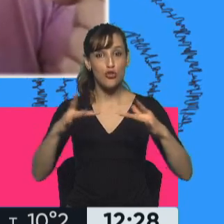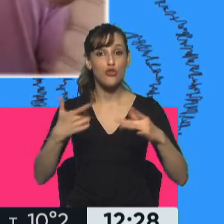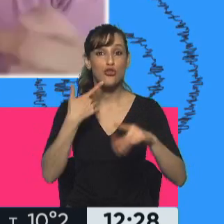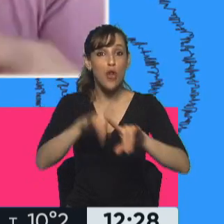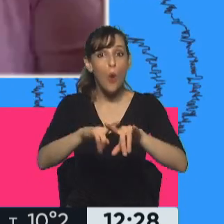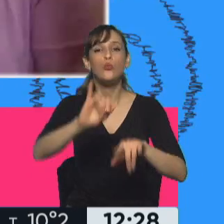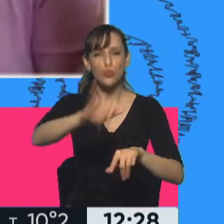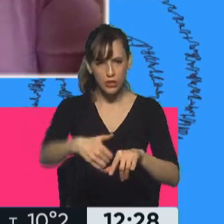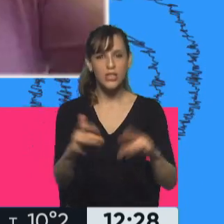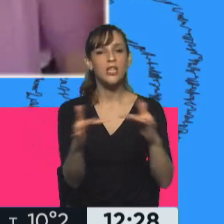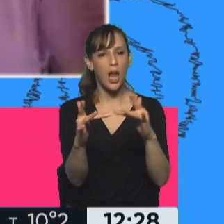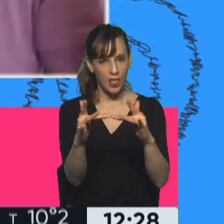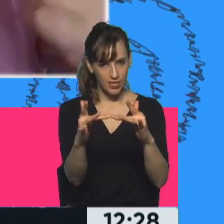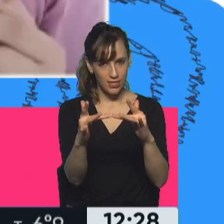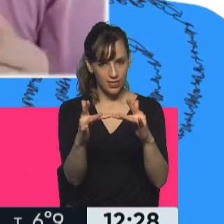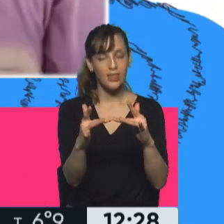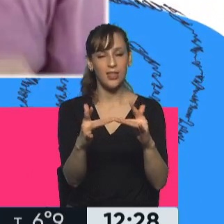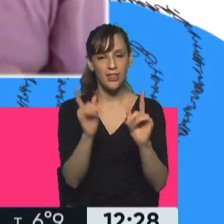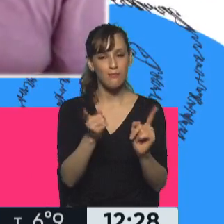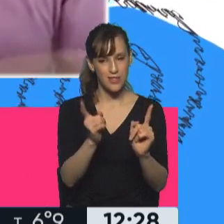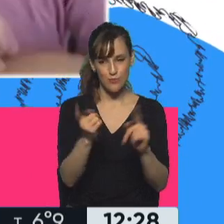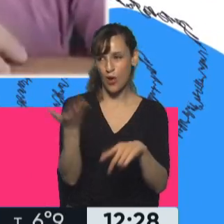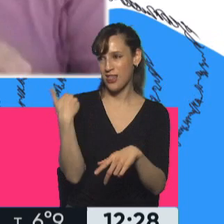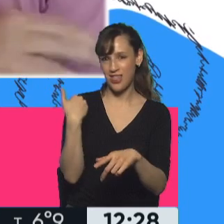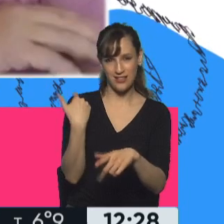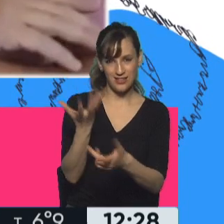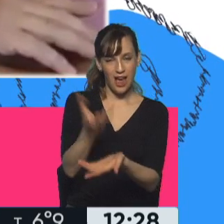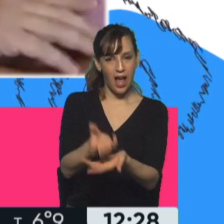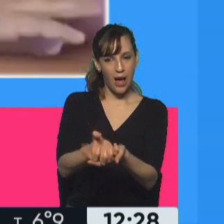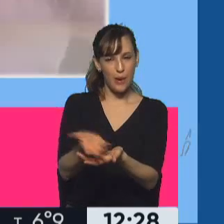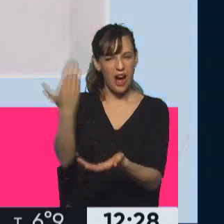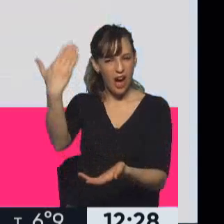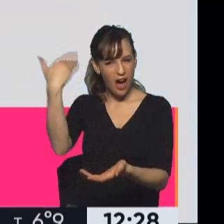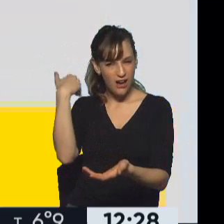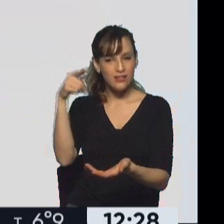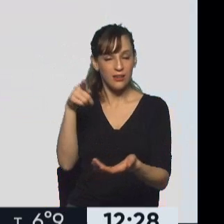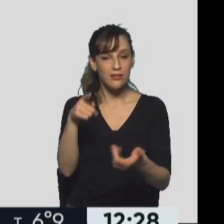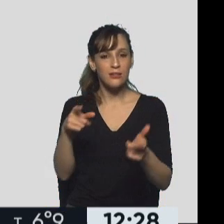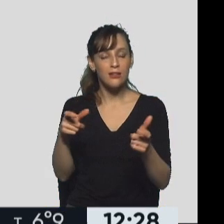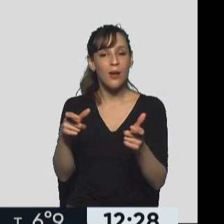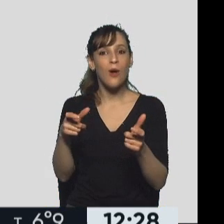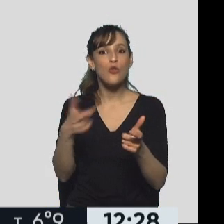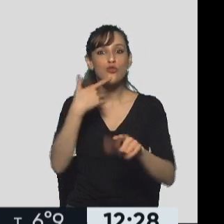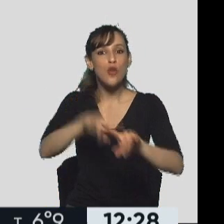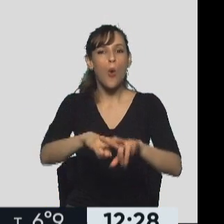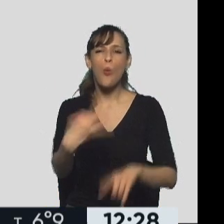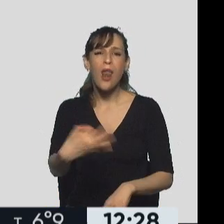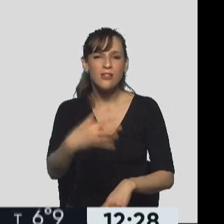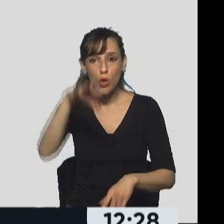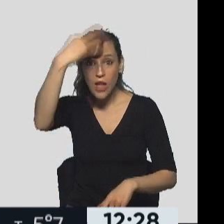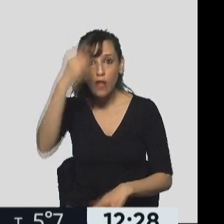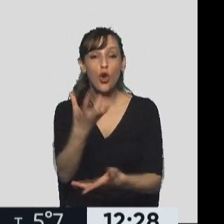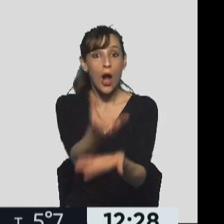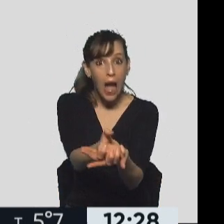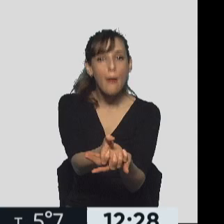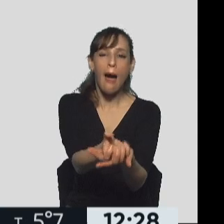del viajero del año pasado, que lo tengo grabado a como 80.000 cámaras, un show espectacular, y dije, ¿por qué no lo comparto con